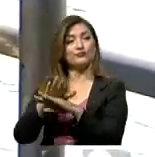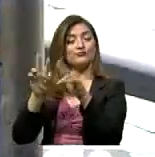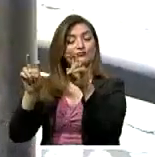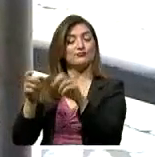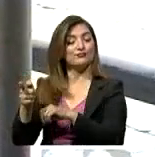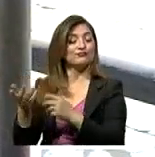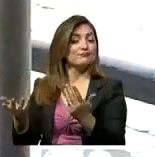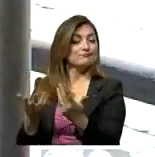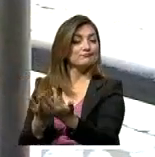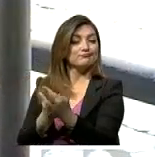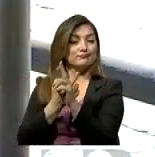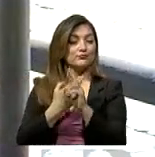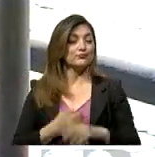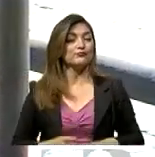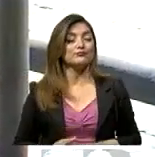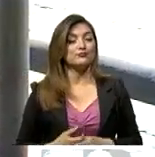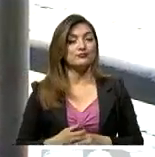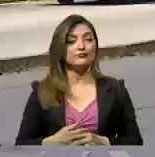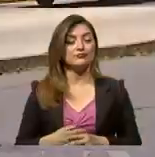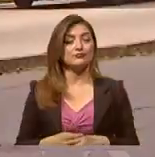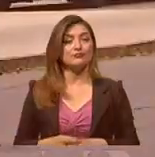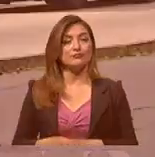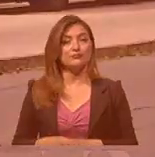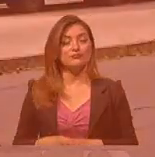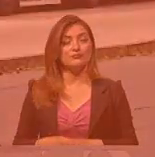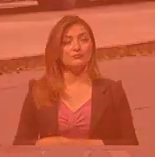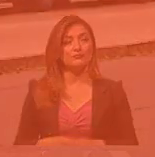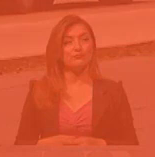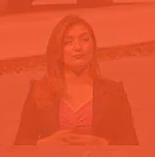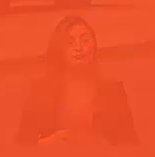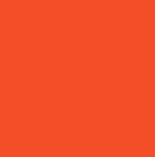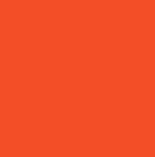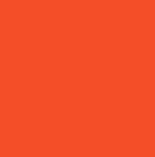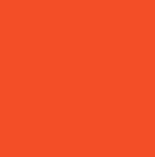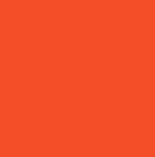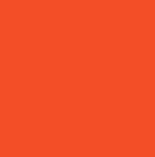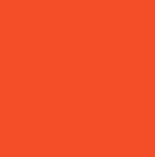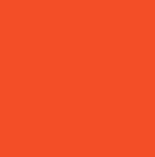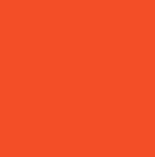tema y estamos a la espera de una respuesta. Helen Quiñones, 24 horas.